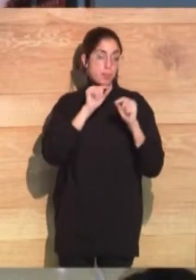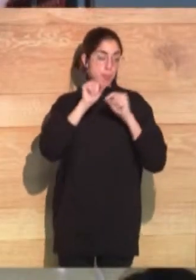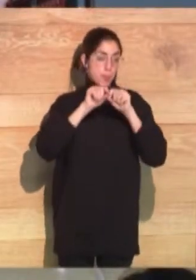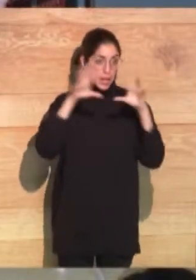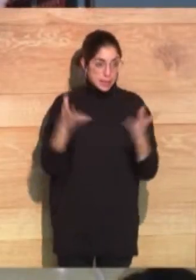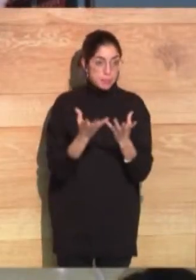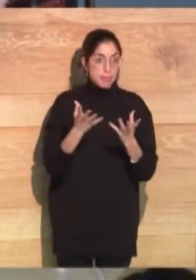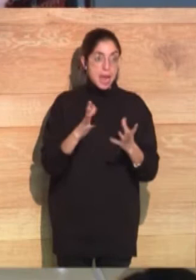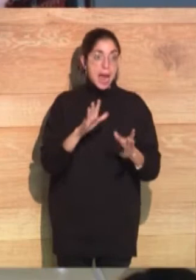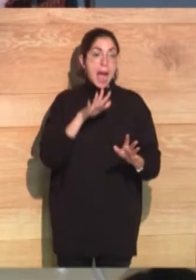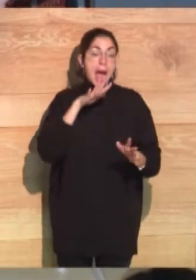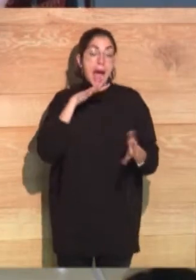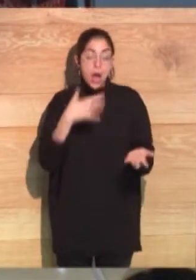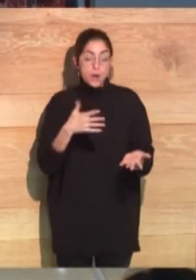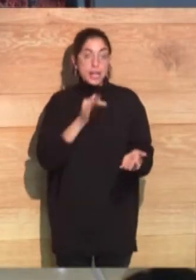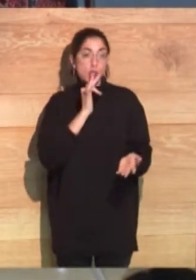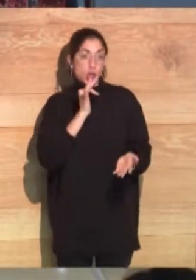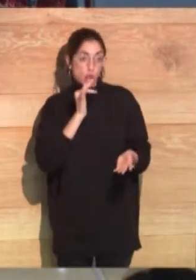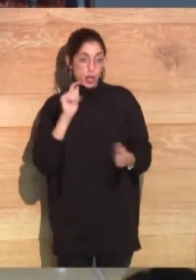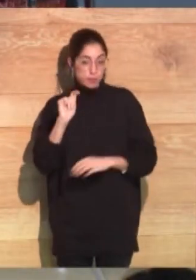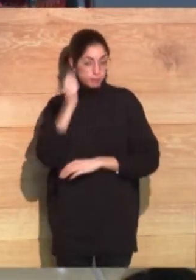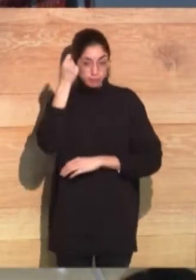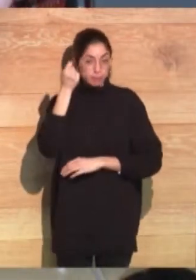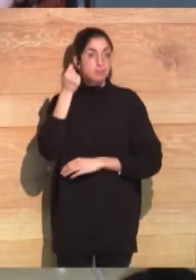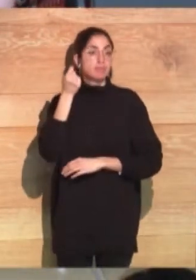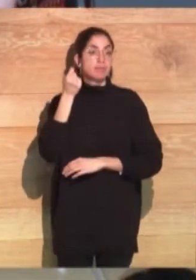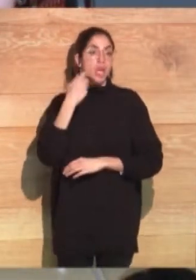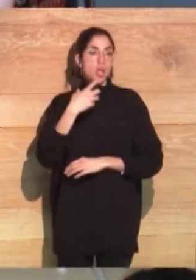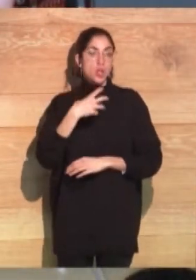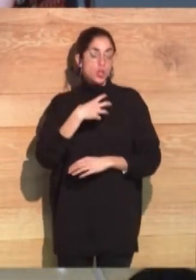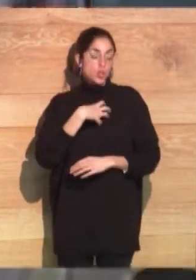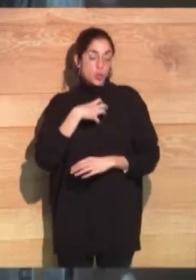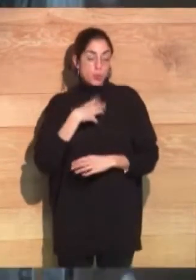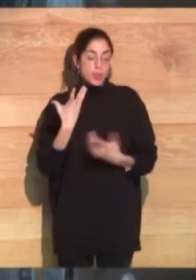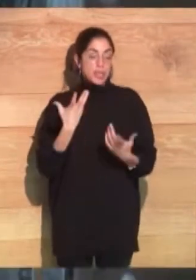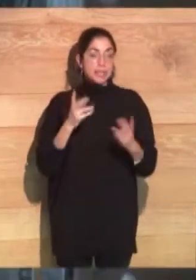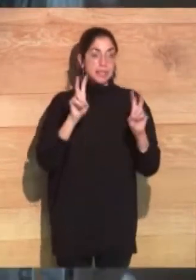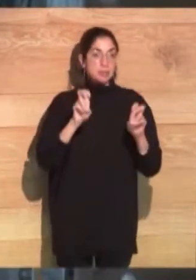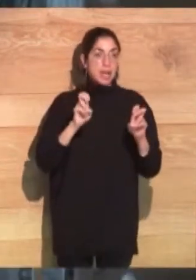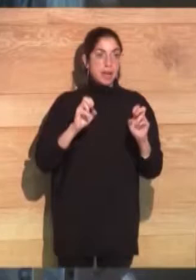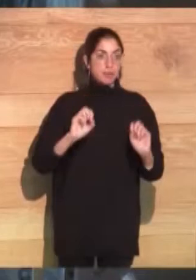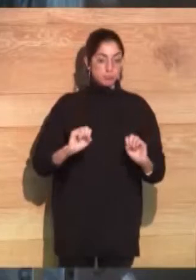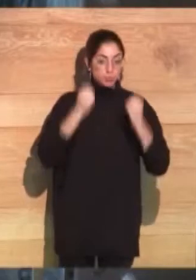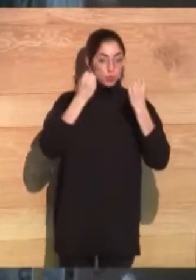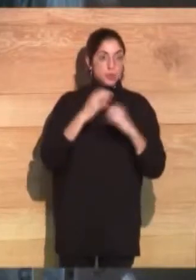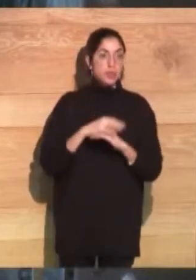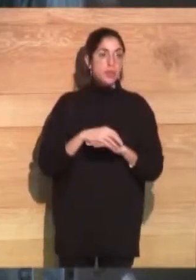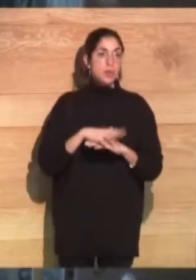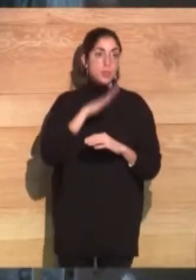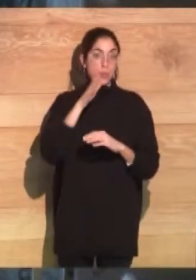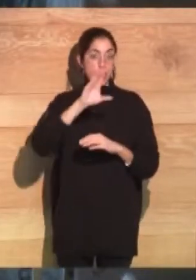conseguido vencer, que sigue coleando y causando estragos, especialmente en